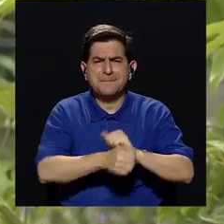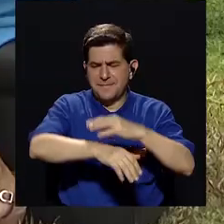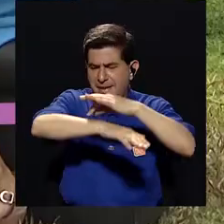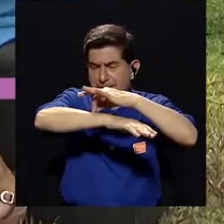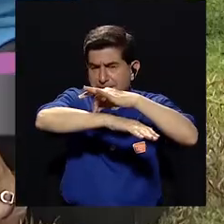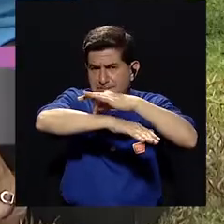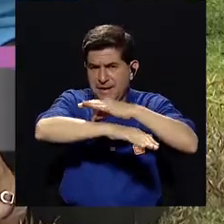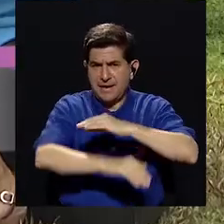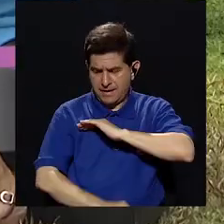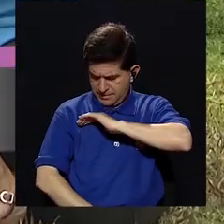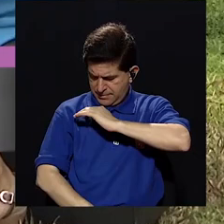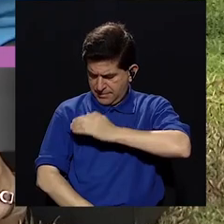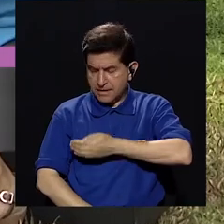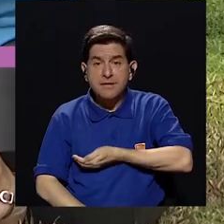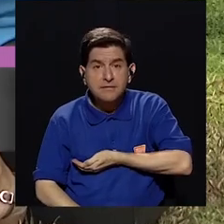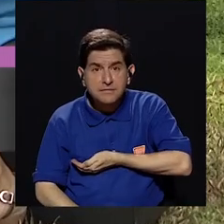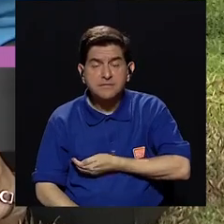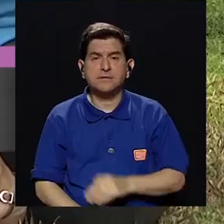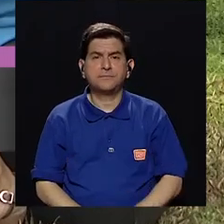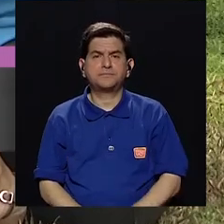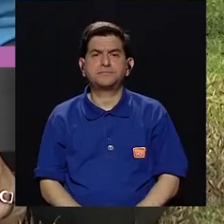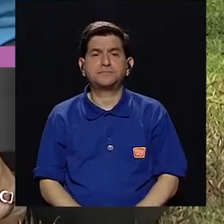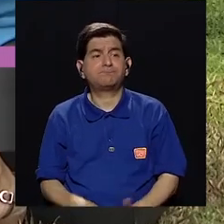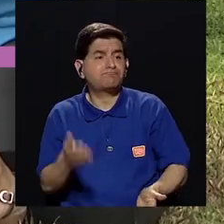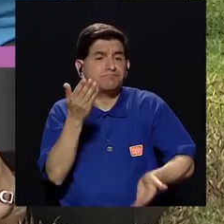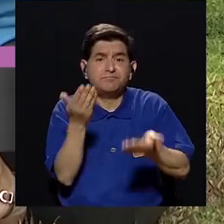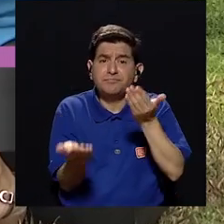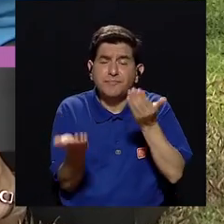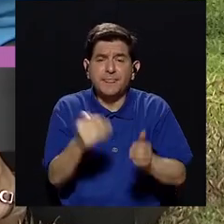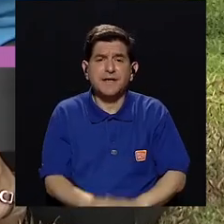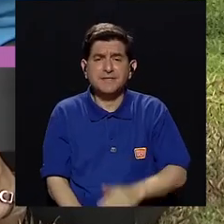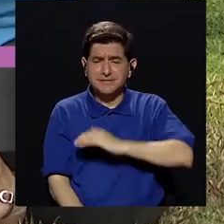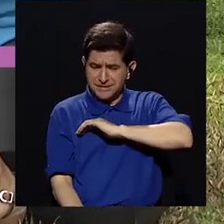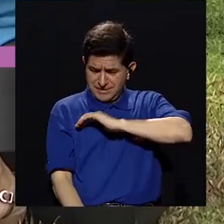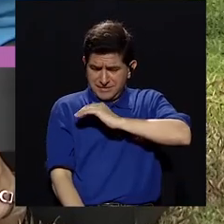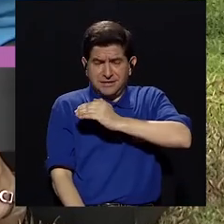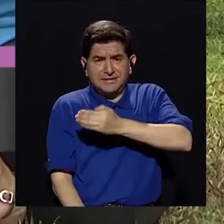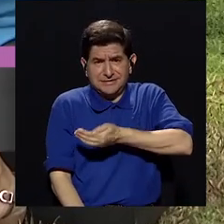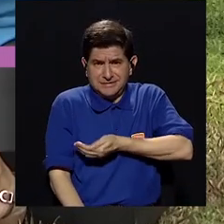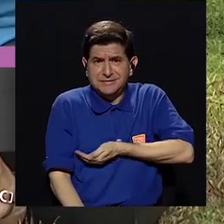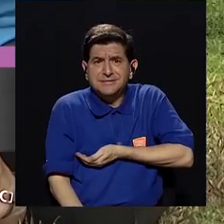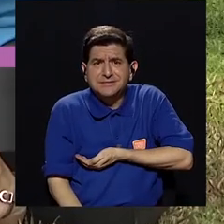piel cuando llegamos esta está la mamá